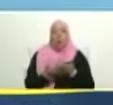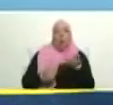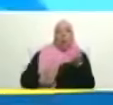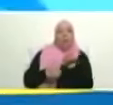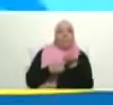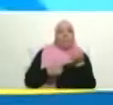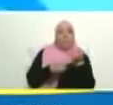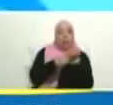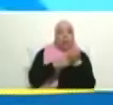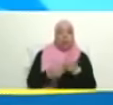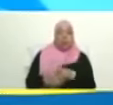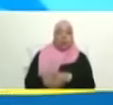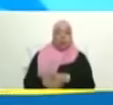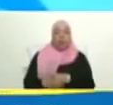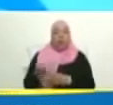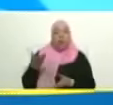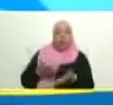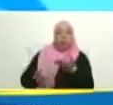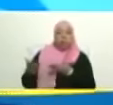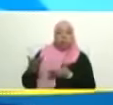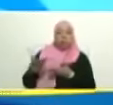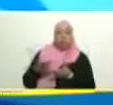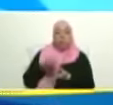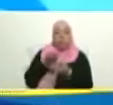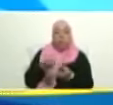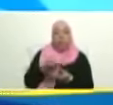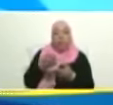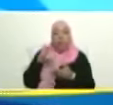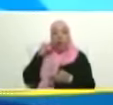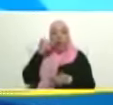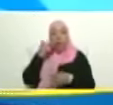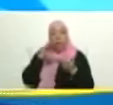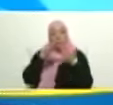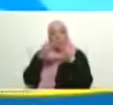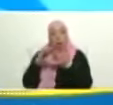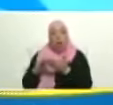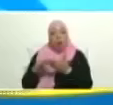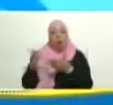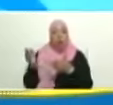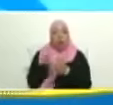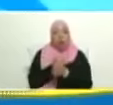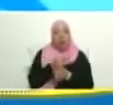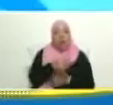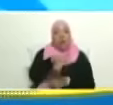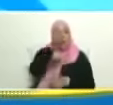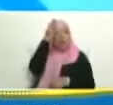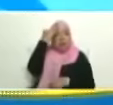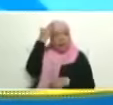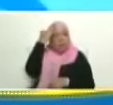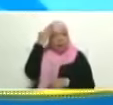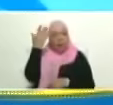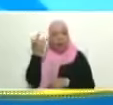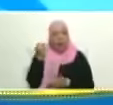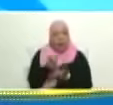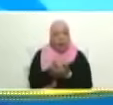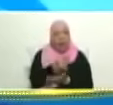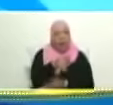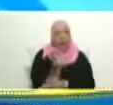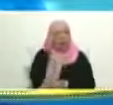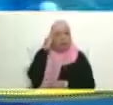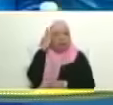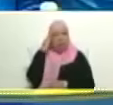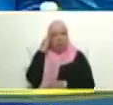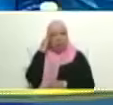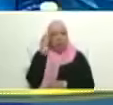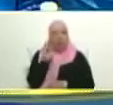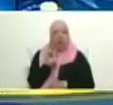apoyarla, socializarla, que las comunidades la ubiquen, la identifiquen. Estamos llegando